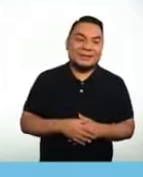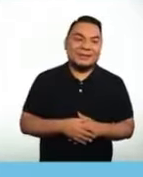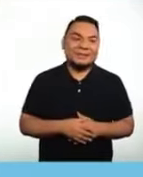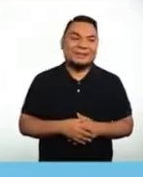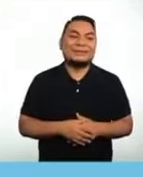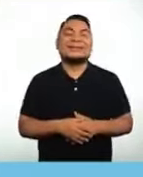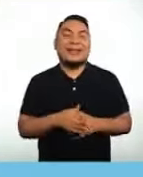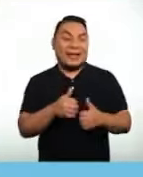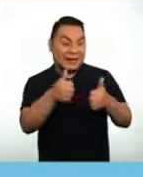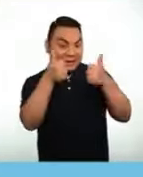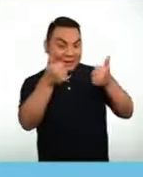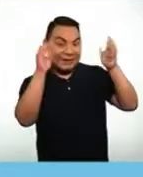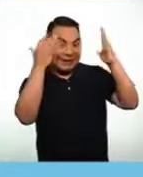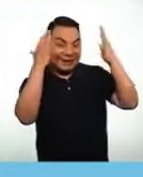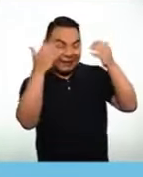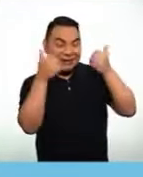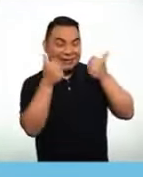¡Oh!